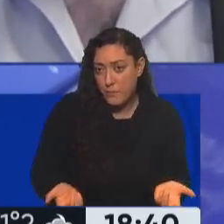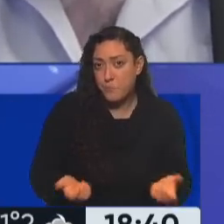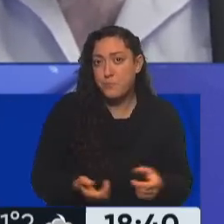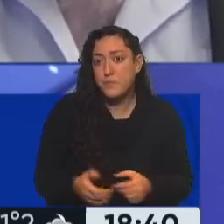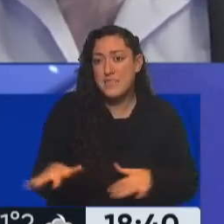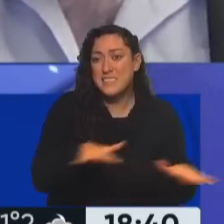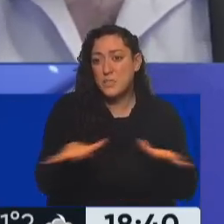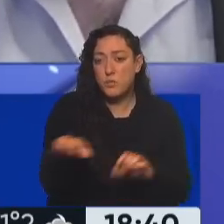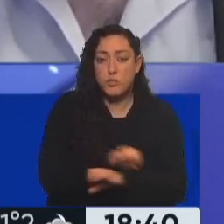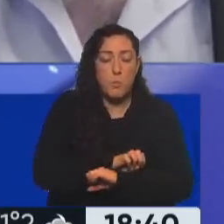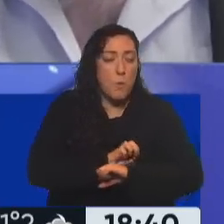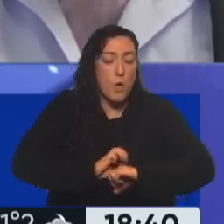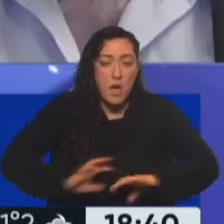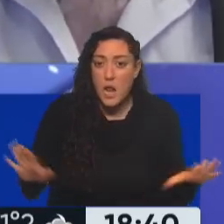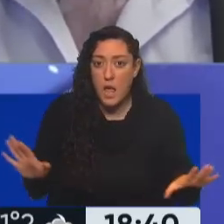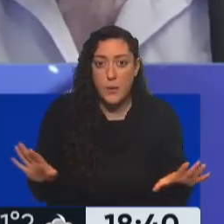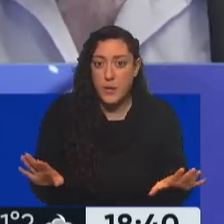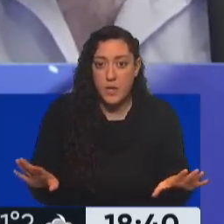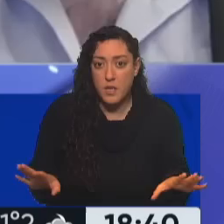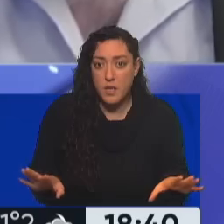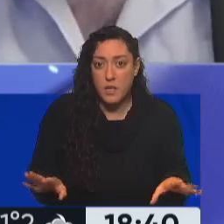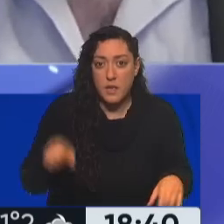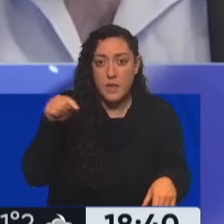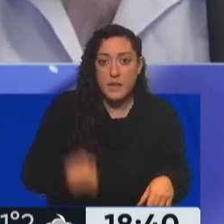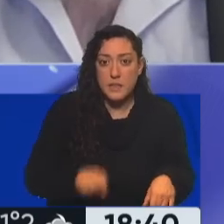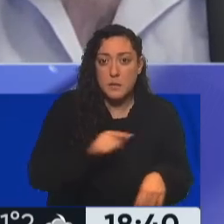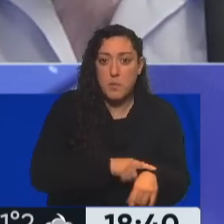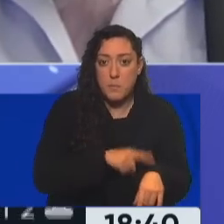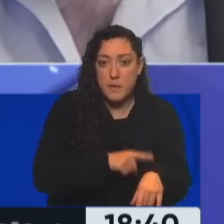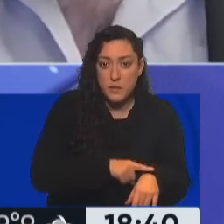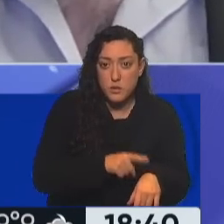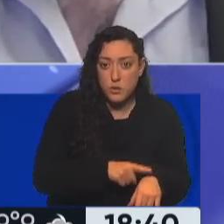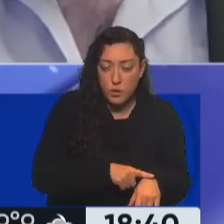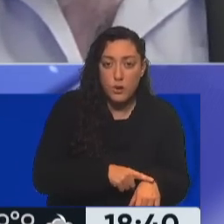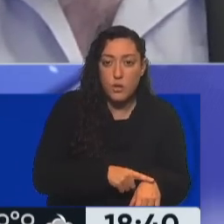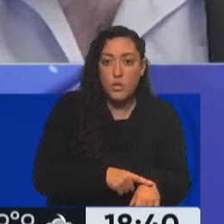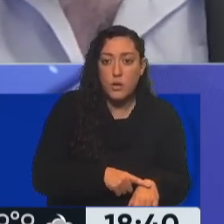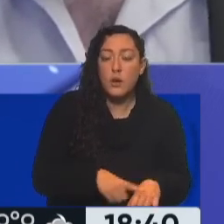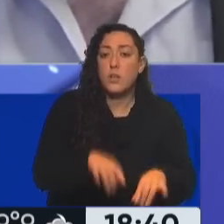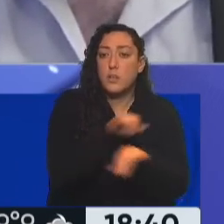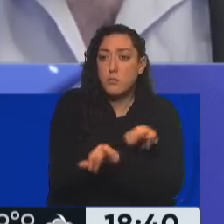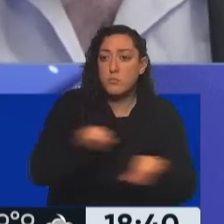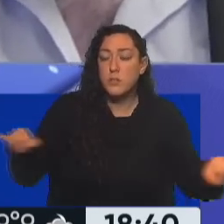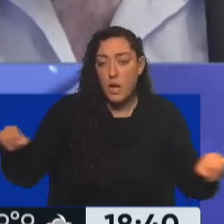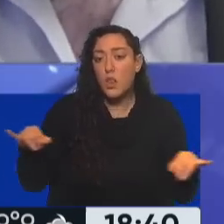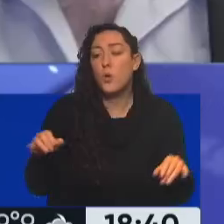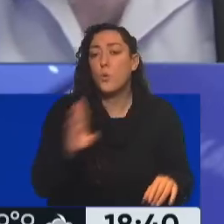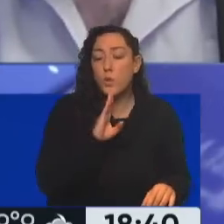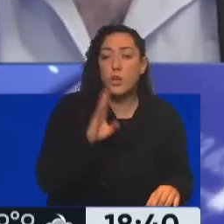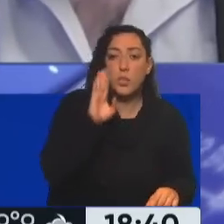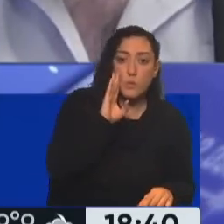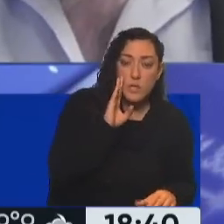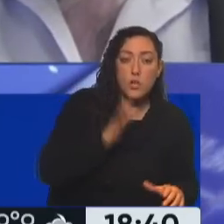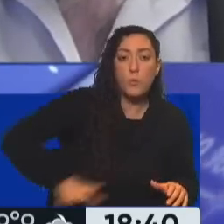es de enorme gravedad. Hoy estábamos leyendo sobre comunicados de organizaciones judías estadounidenses que están